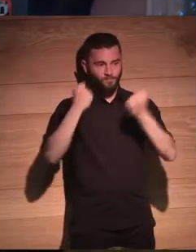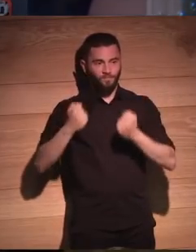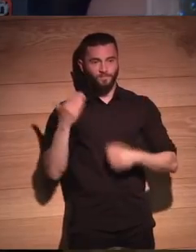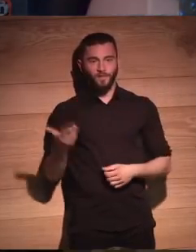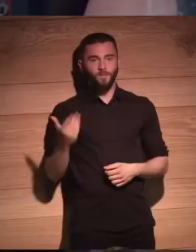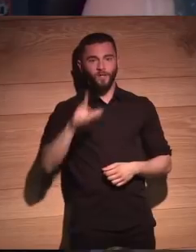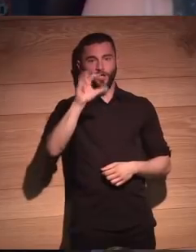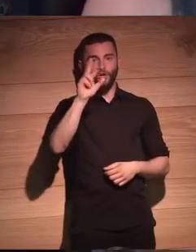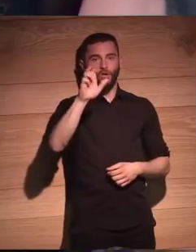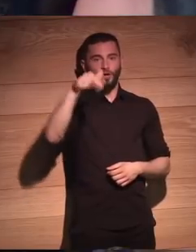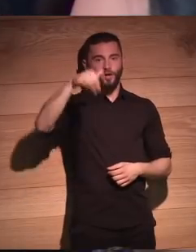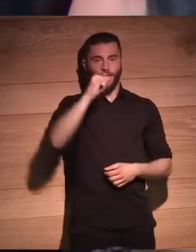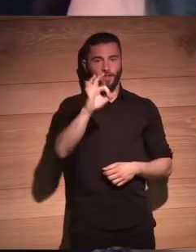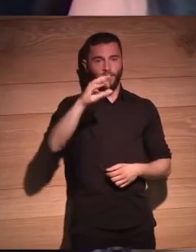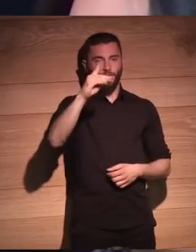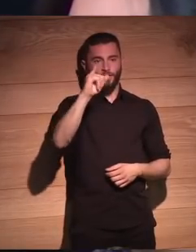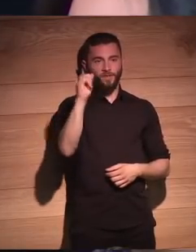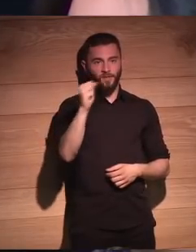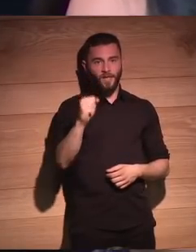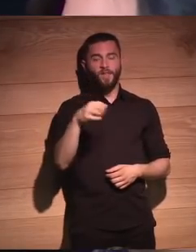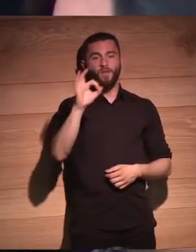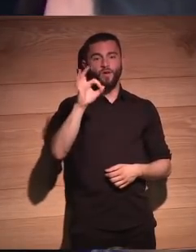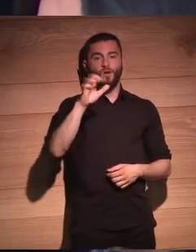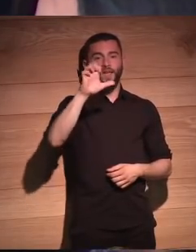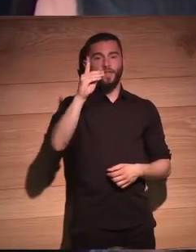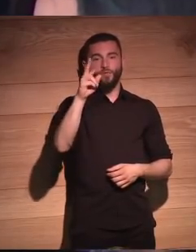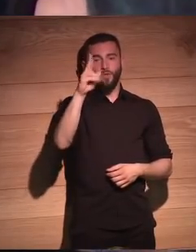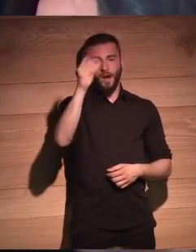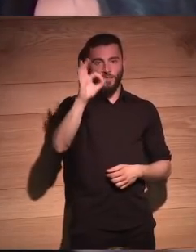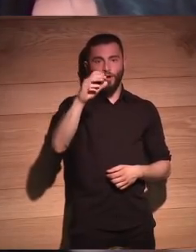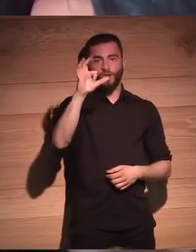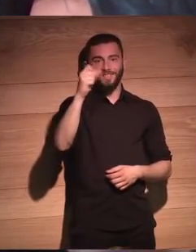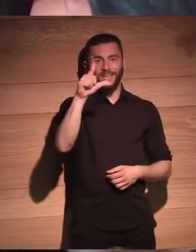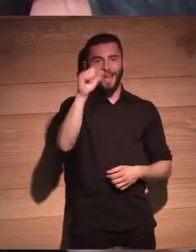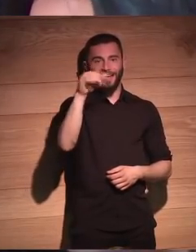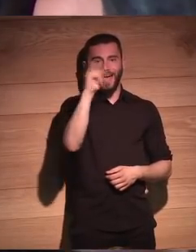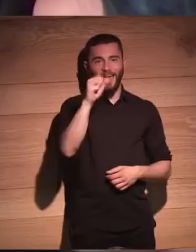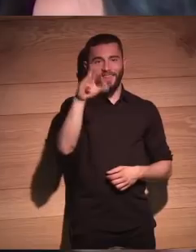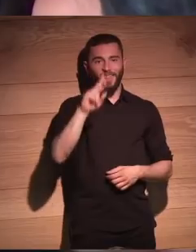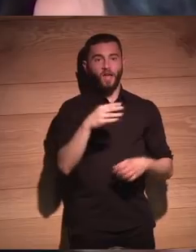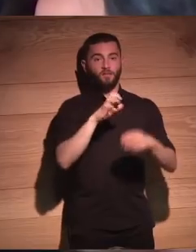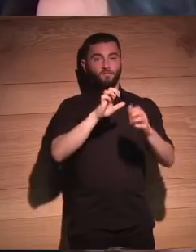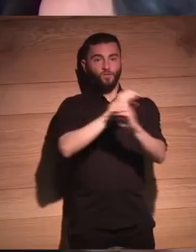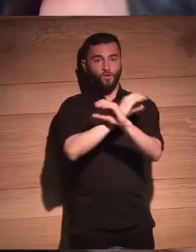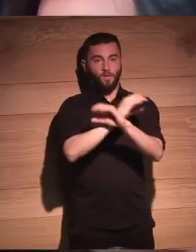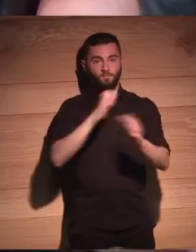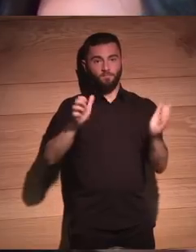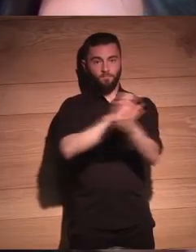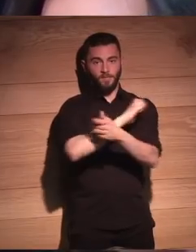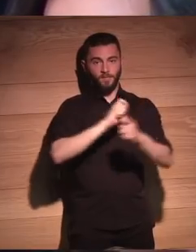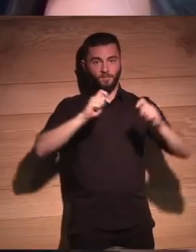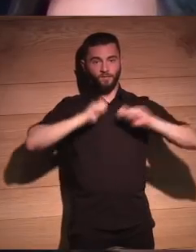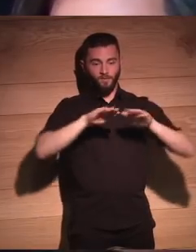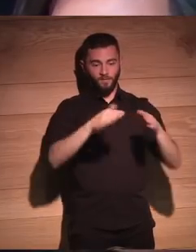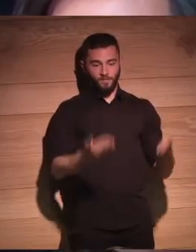como Lorenzo Díaz, por ejemplo, o Eduardo Salazar, que nos han prestado estos tebeos que están en las mesas y que se lo agradecemos de corazón, que son grandes